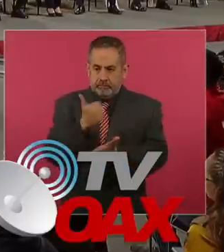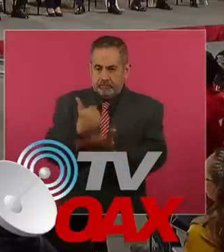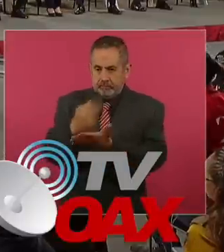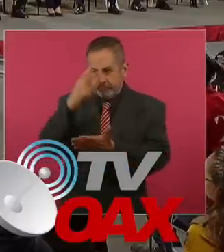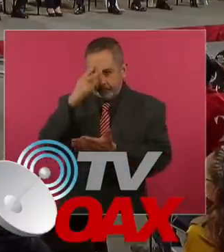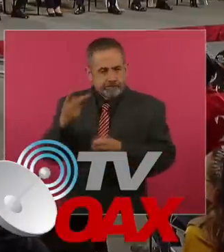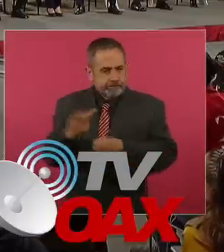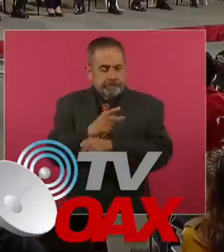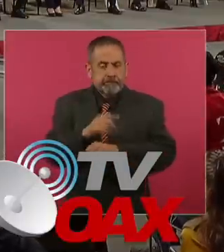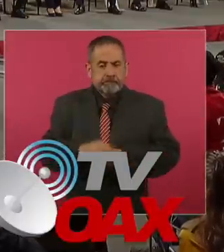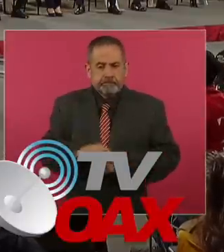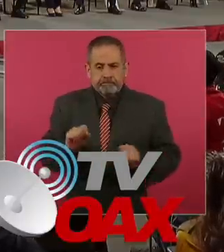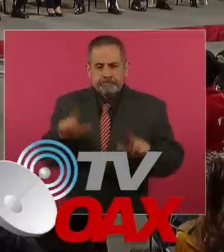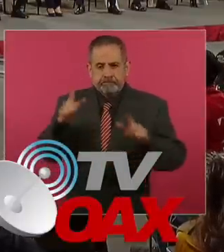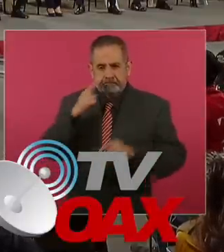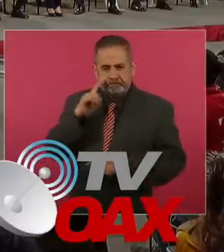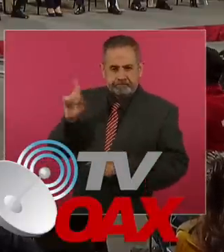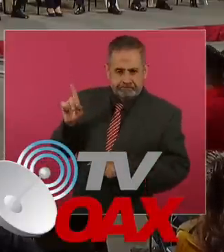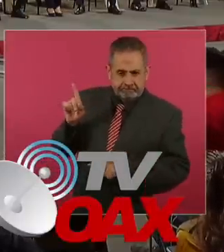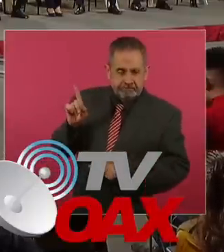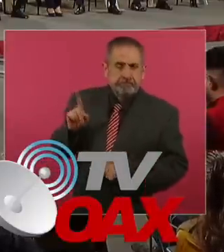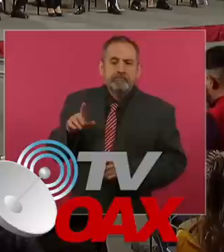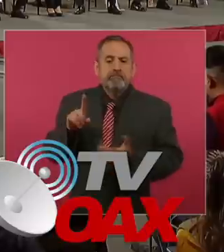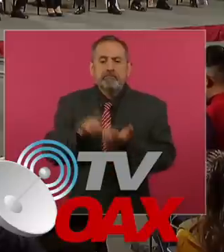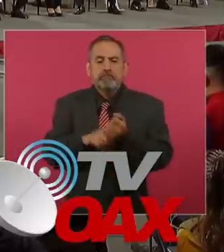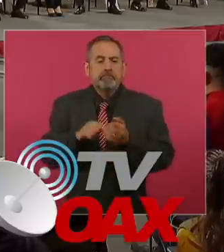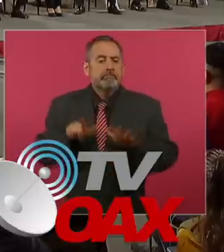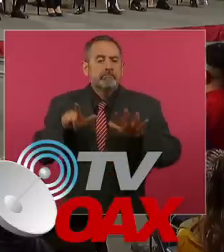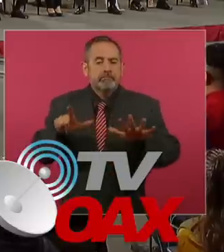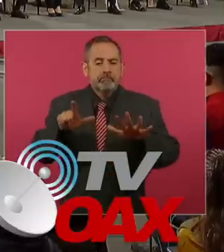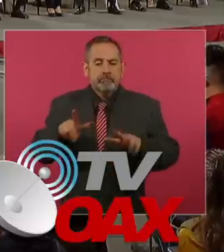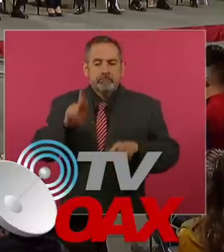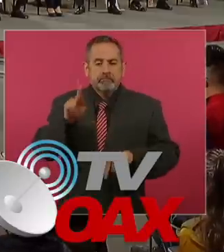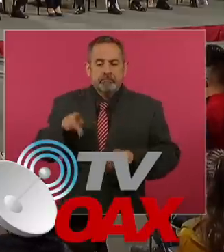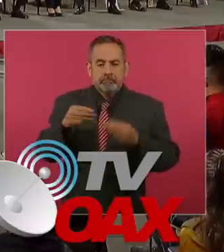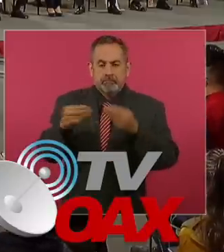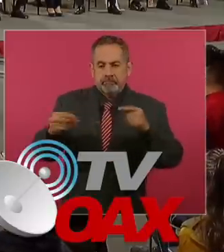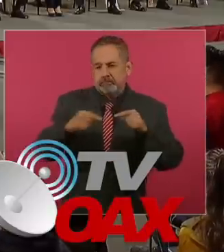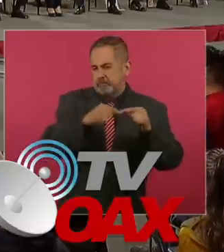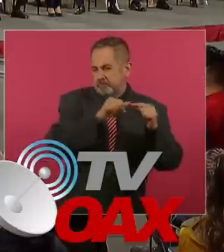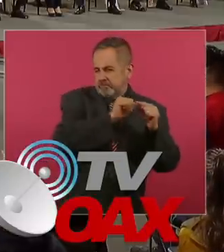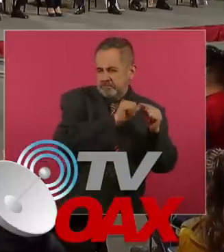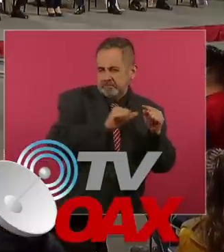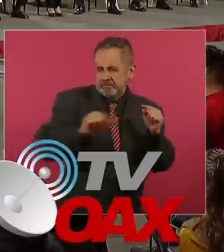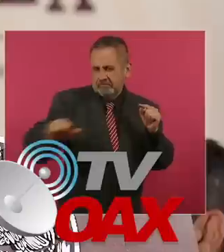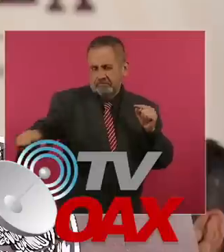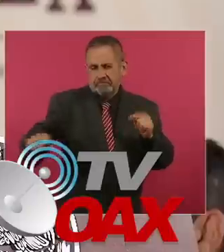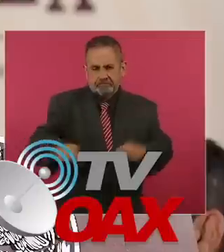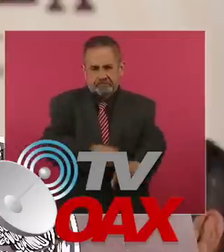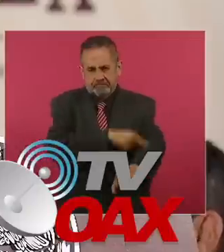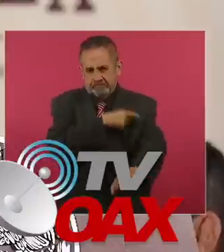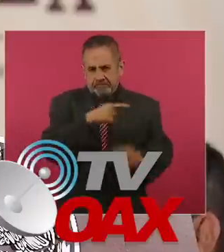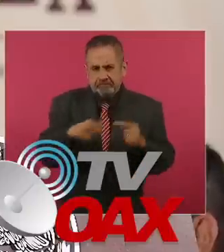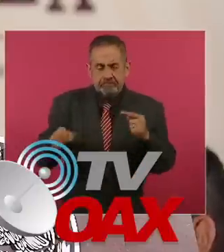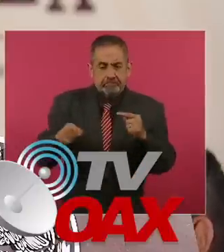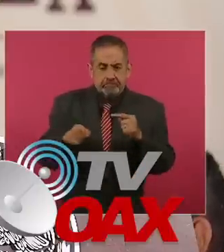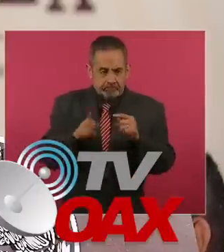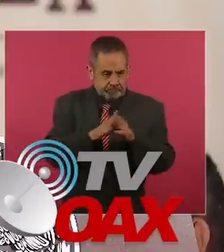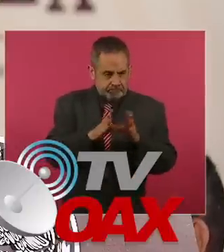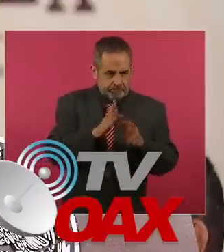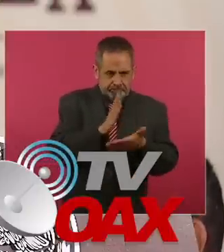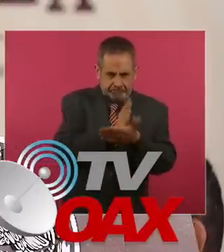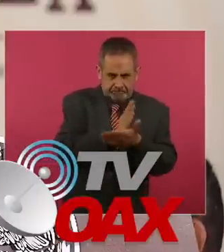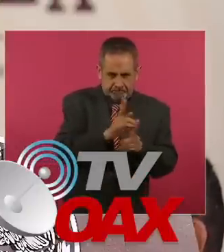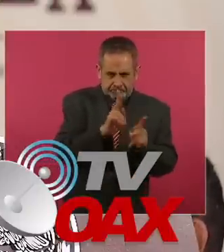En esta imagen se pueden observar los 17 kilómetros de longitud que tiene este tramo, el cual se ha dividido